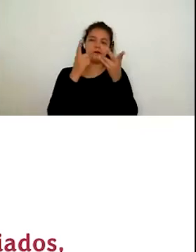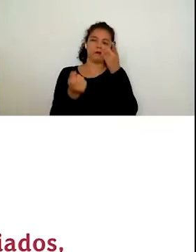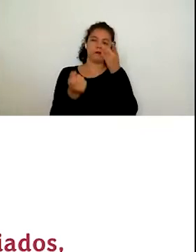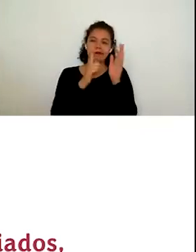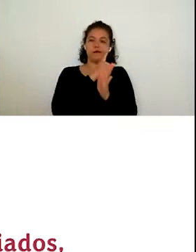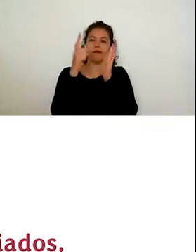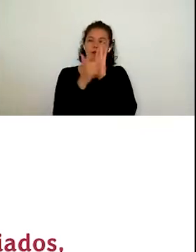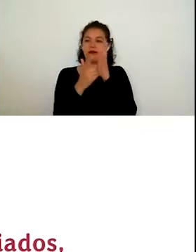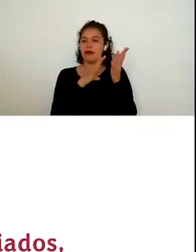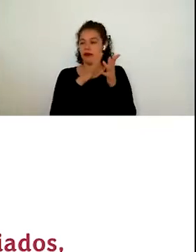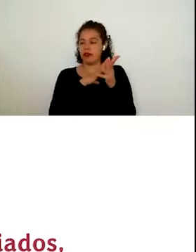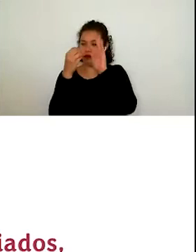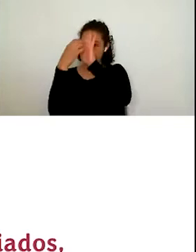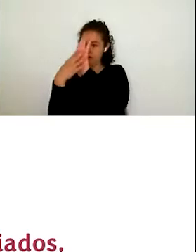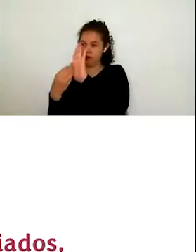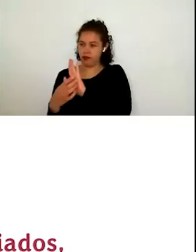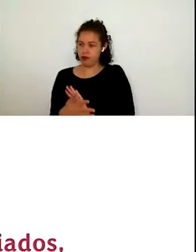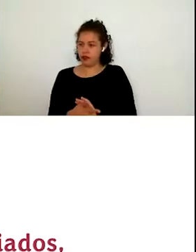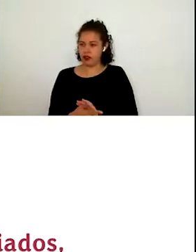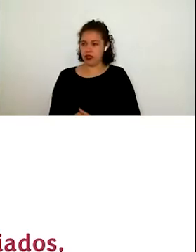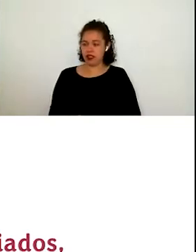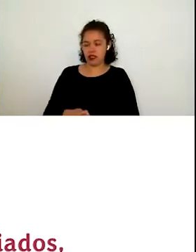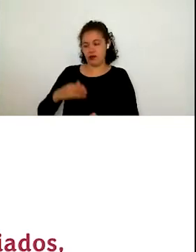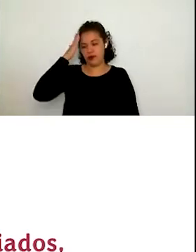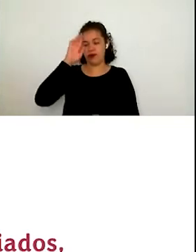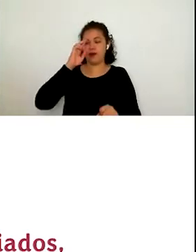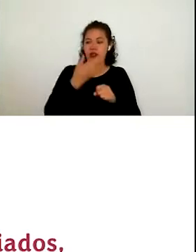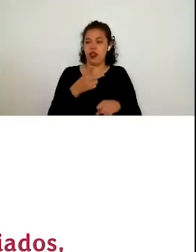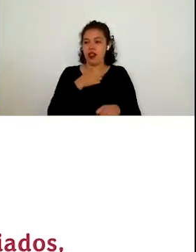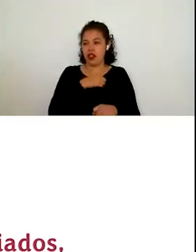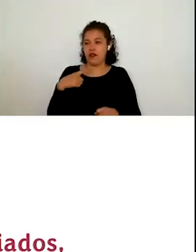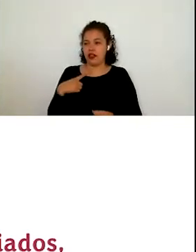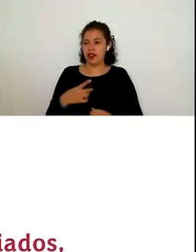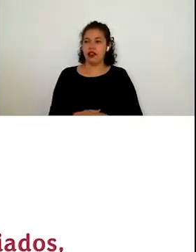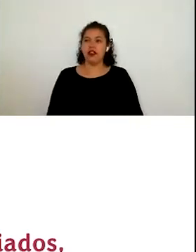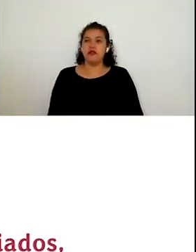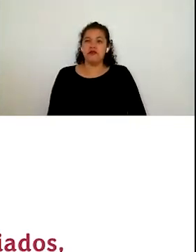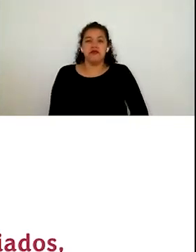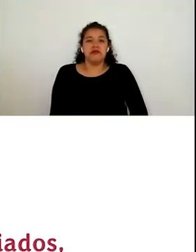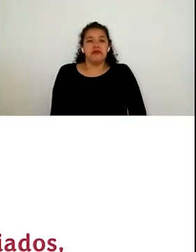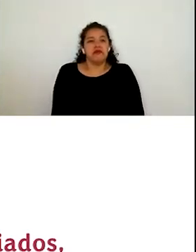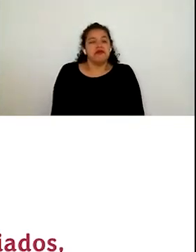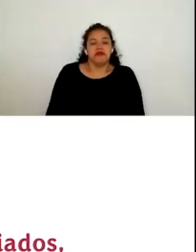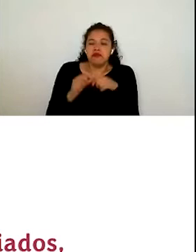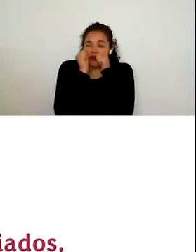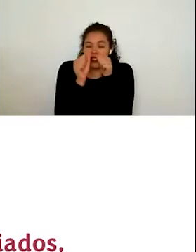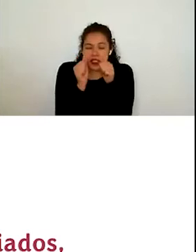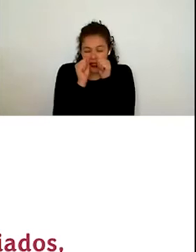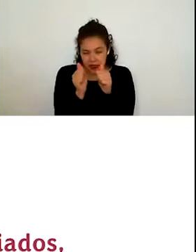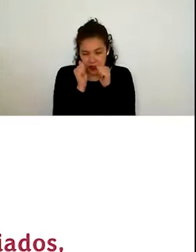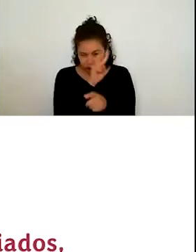circulares. Entonces, pues sí, los patronatos tienen que estar al pendiente de que todas